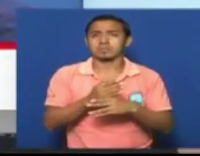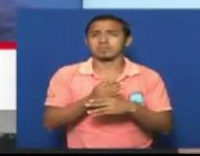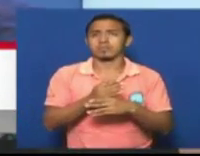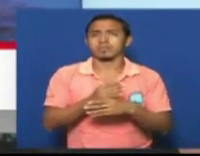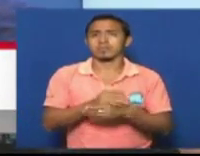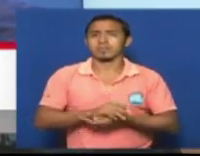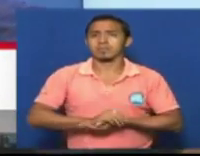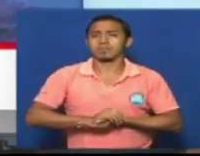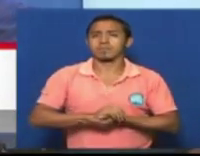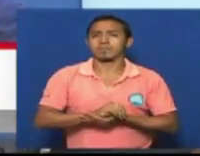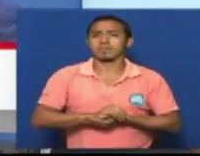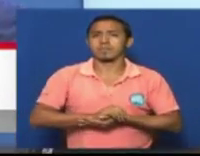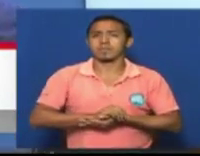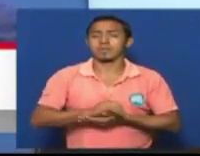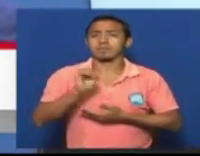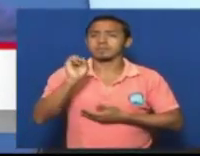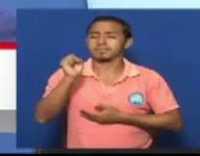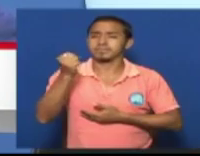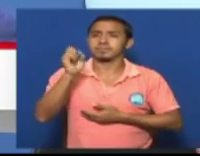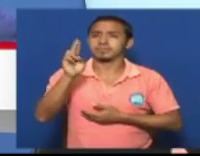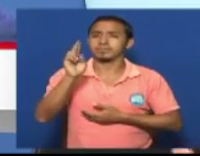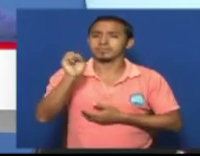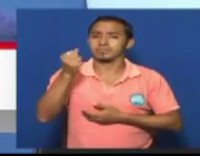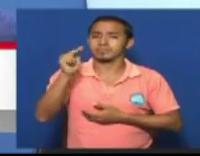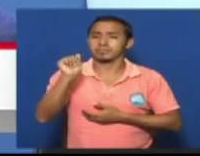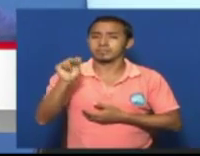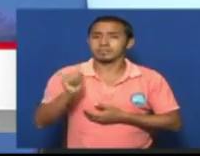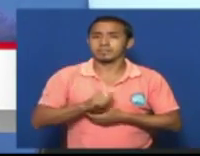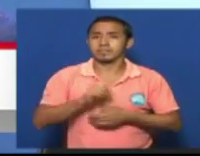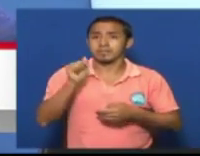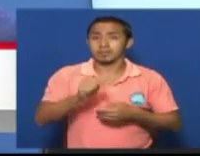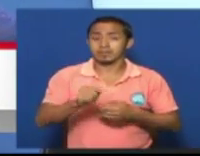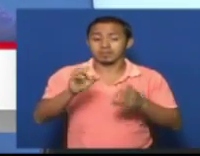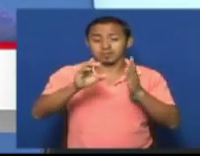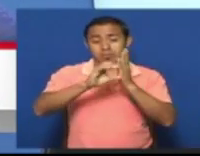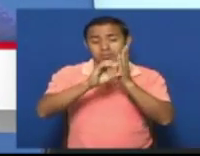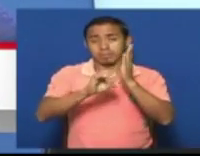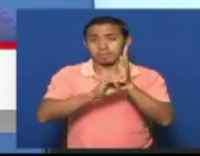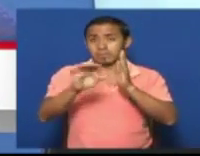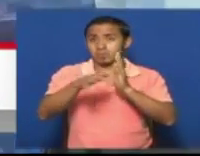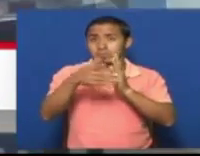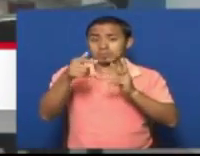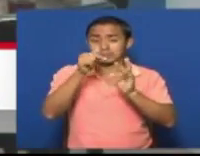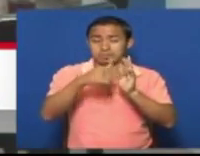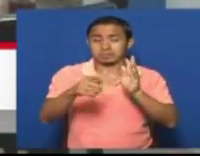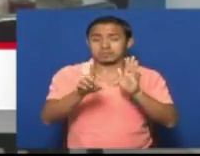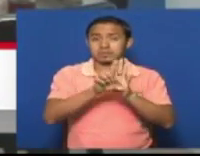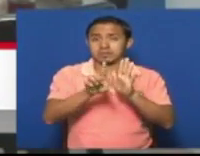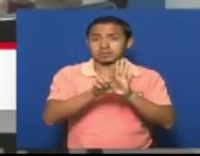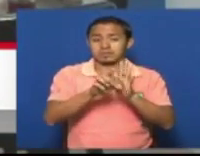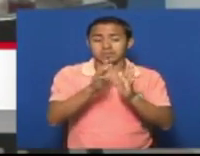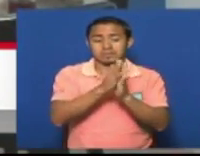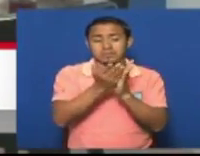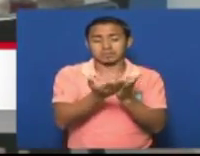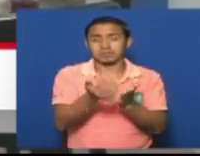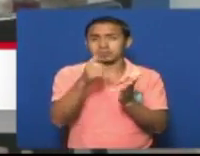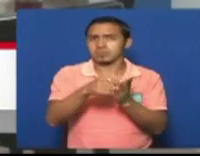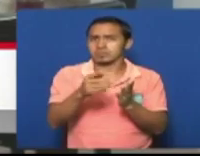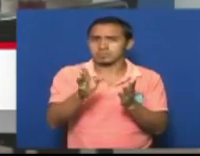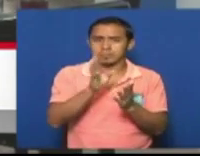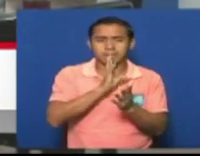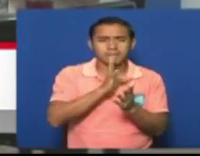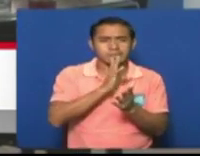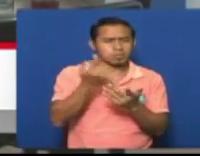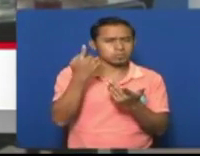disfrutado susana ese es otro capítulo de este libro el libro no solamente habla de las leyes